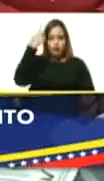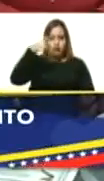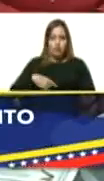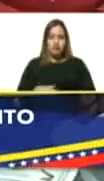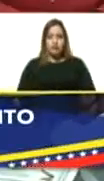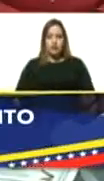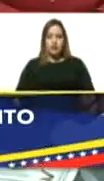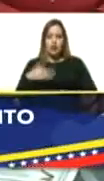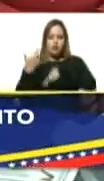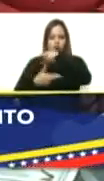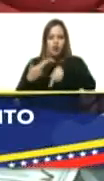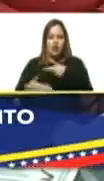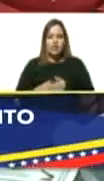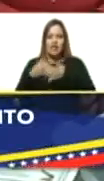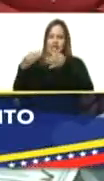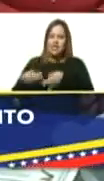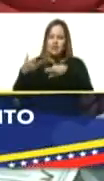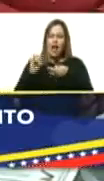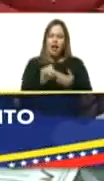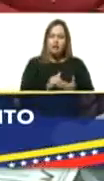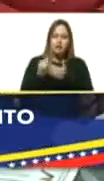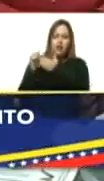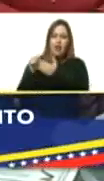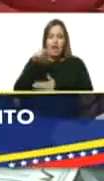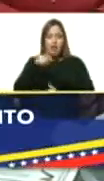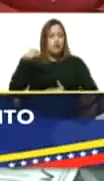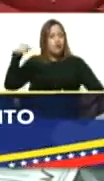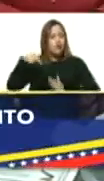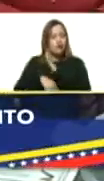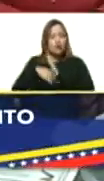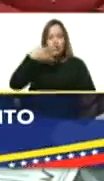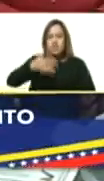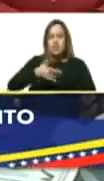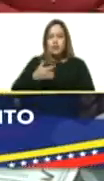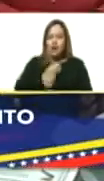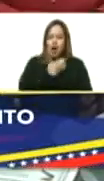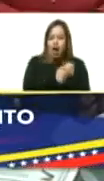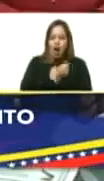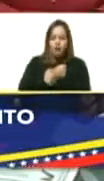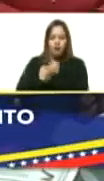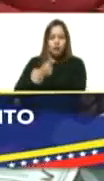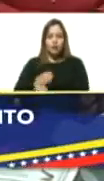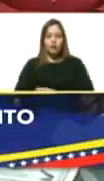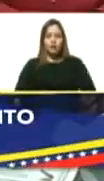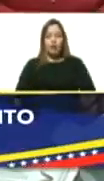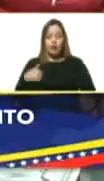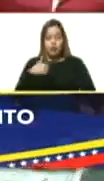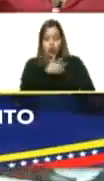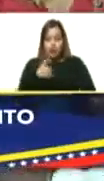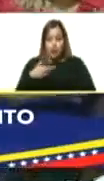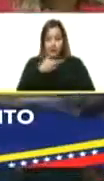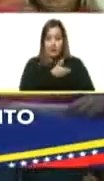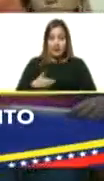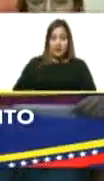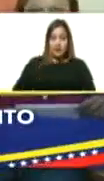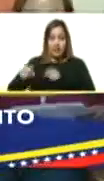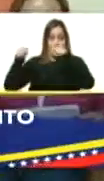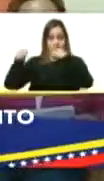como revolución, que siempre estaremos guiados por ese profundo sentimiento de amor. Y yo quiero, presidente Nicolás Maduro, que desde